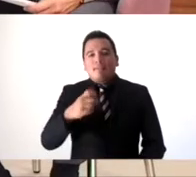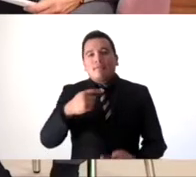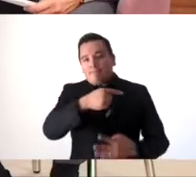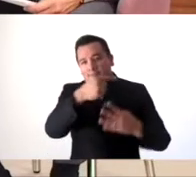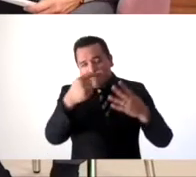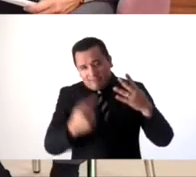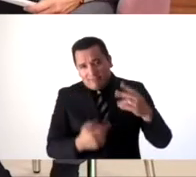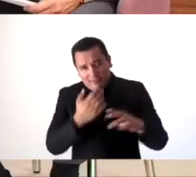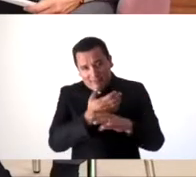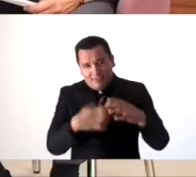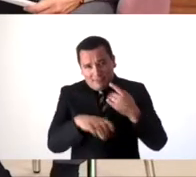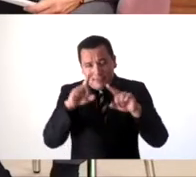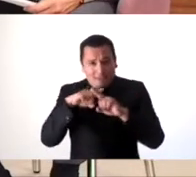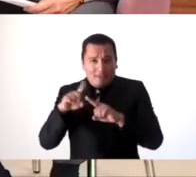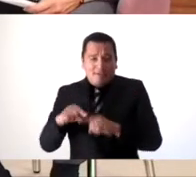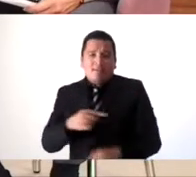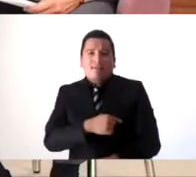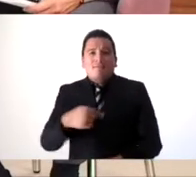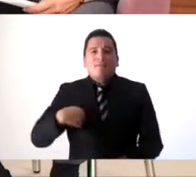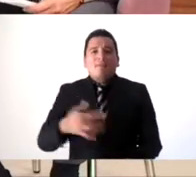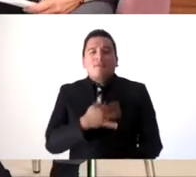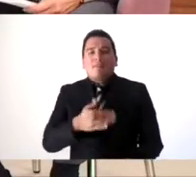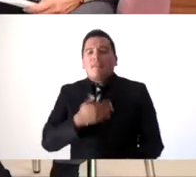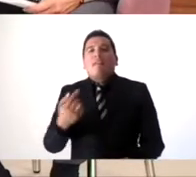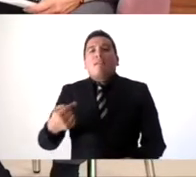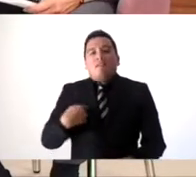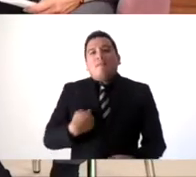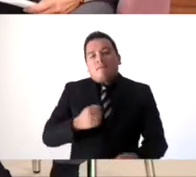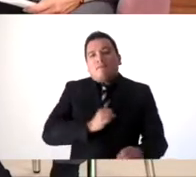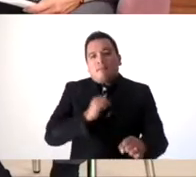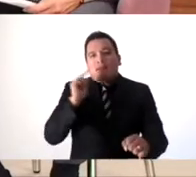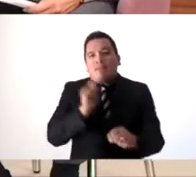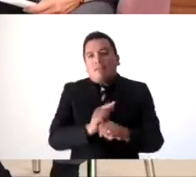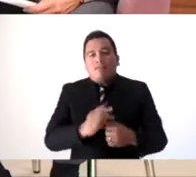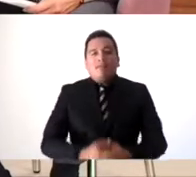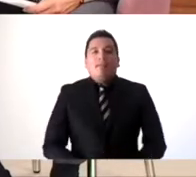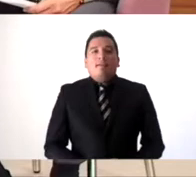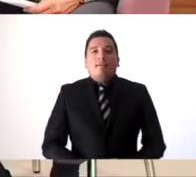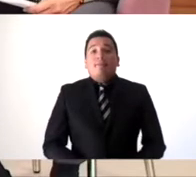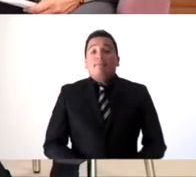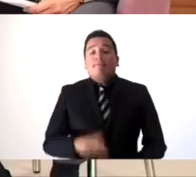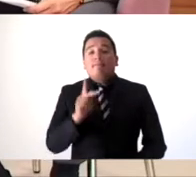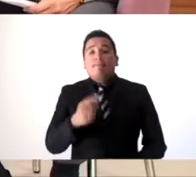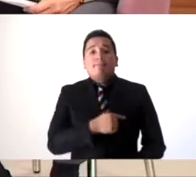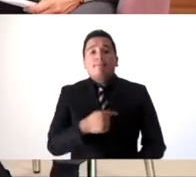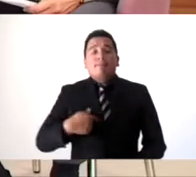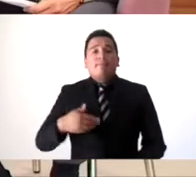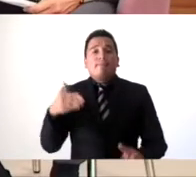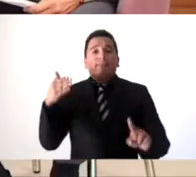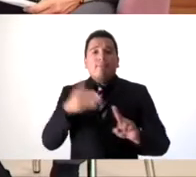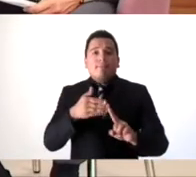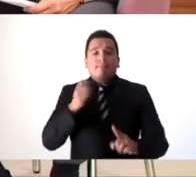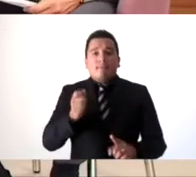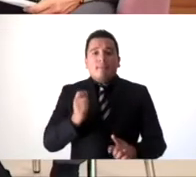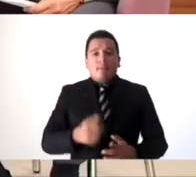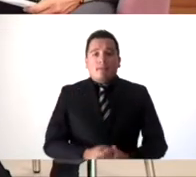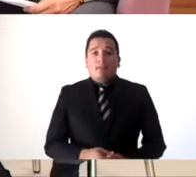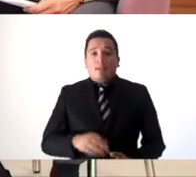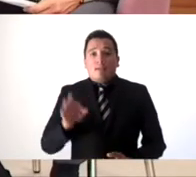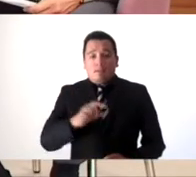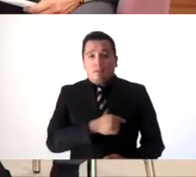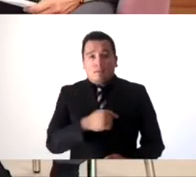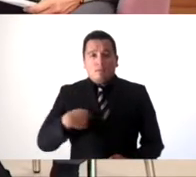van dando especificidad a cada uno de los componentes del país, pero de lo que se trata es